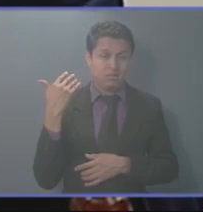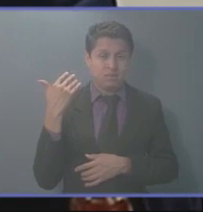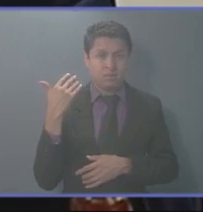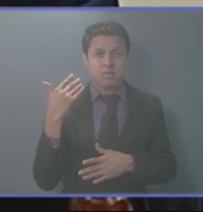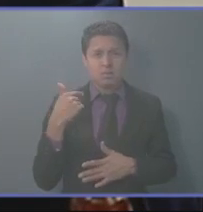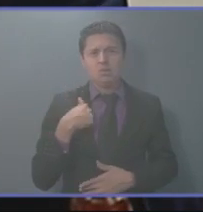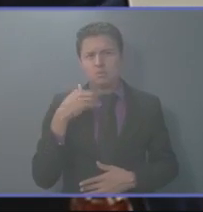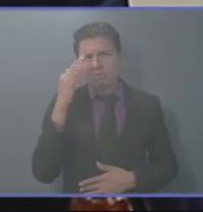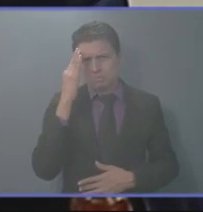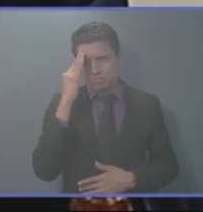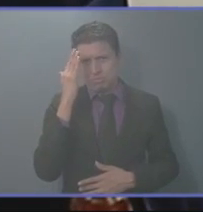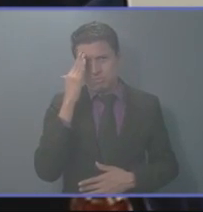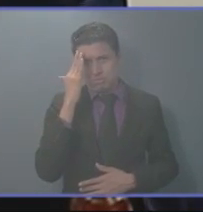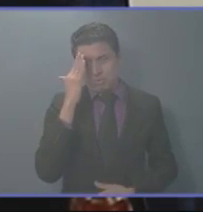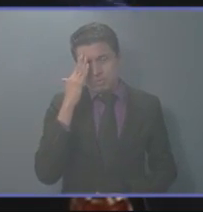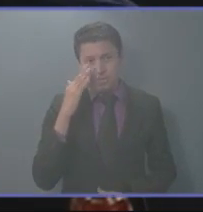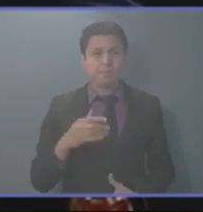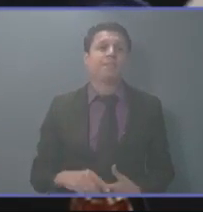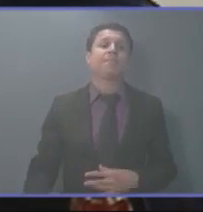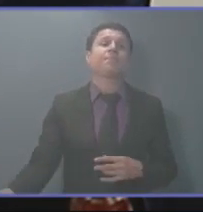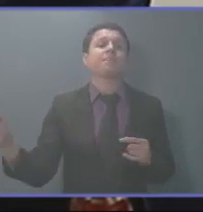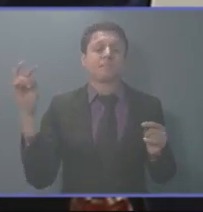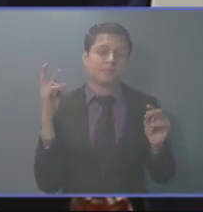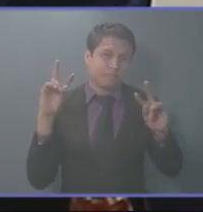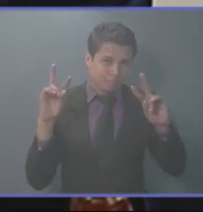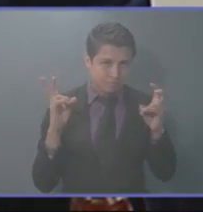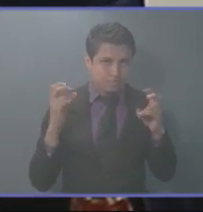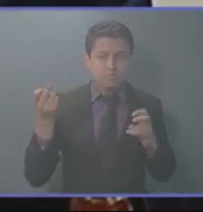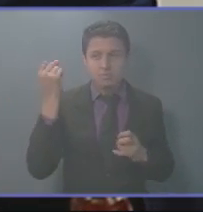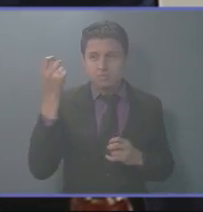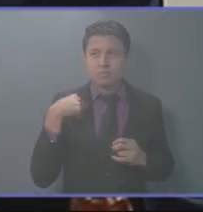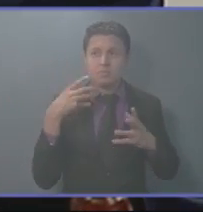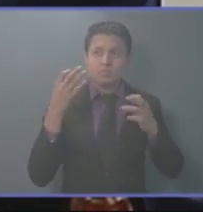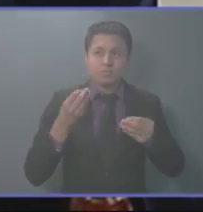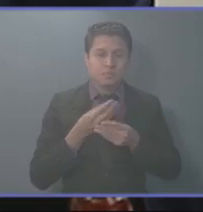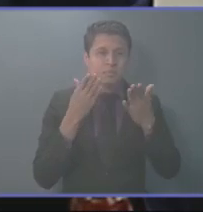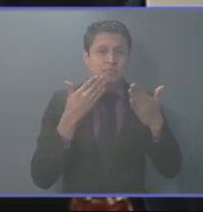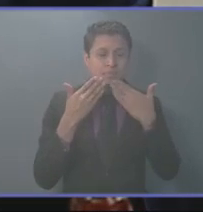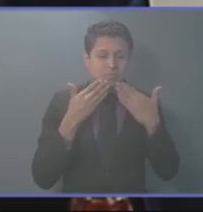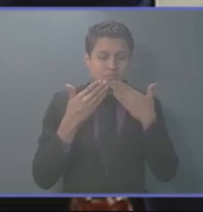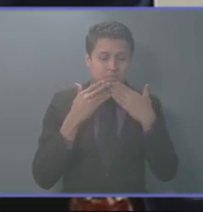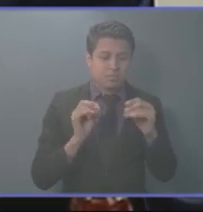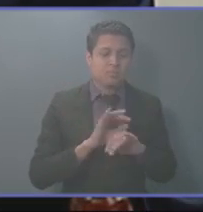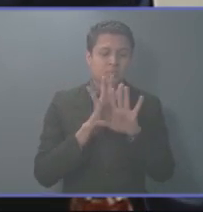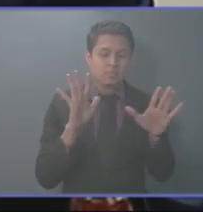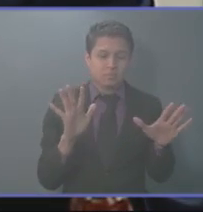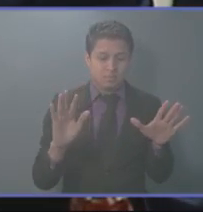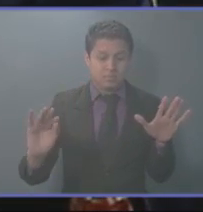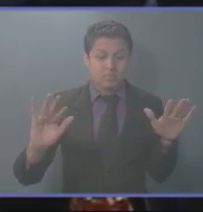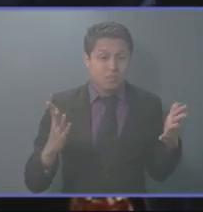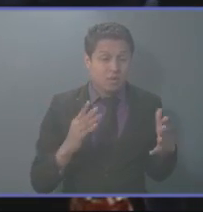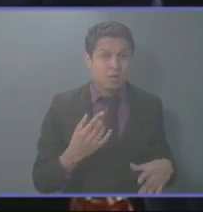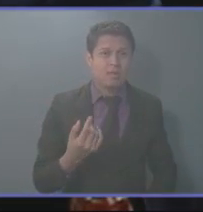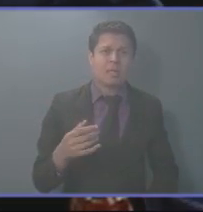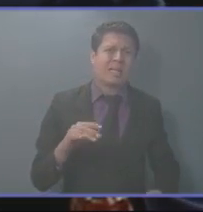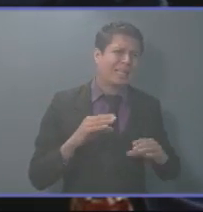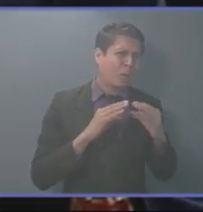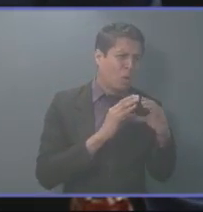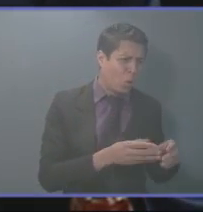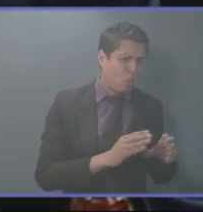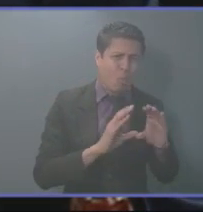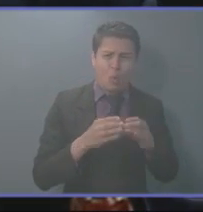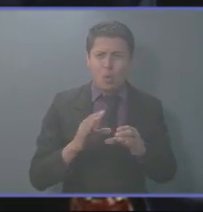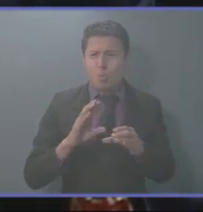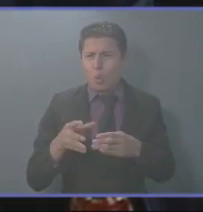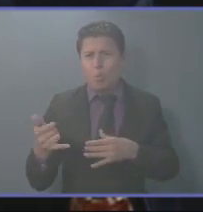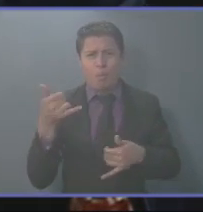Y debo reconocer algo importante, y quiero aclararlo, porque he recibido llamadas de diferentes sectores en el